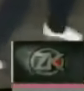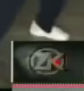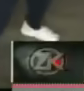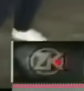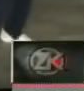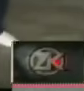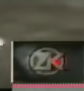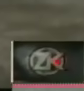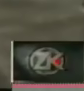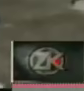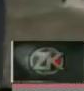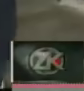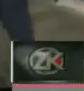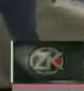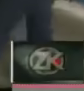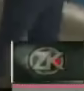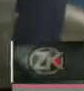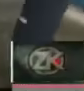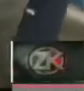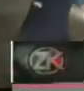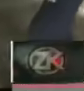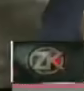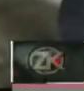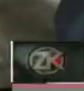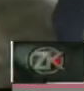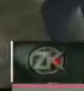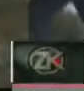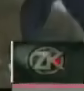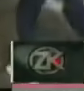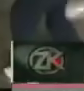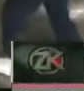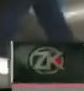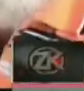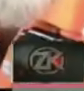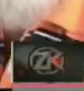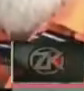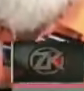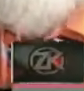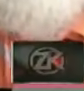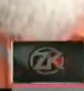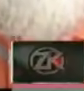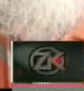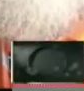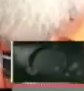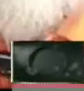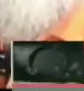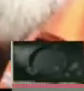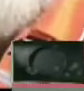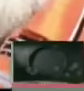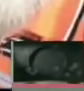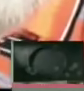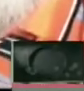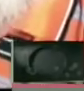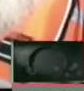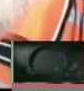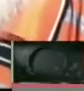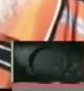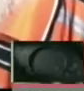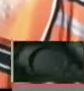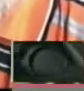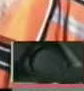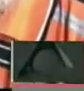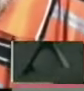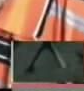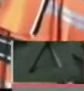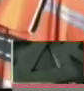localidades, alrededor de unos 180 entre niños y niñas. Yo ahorita en los actuales momentos soy un entrenador jubilado